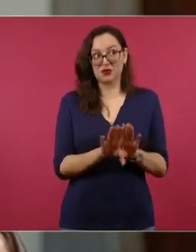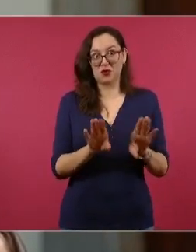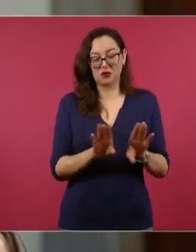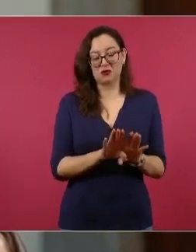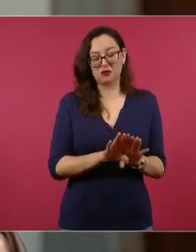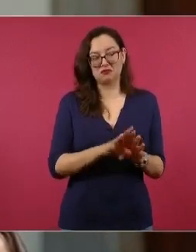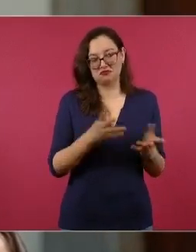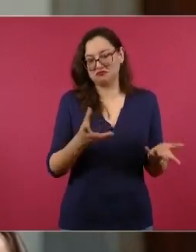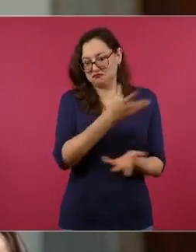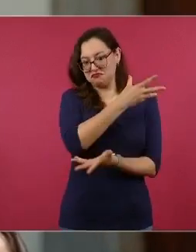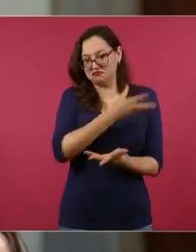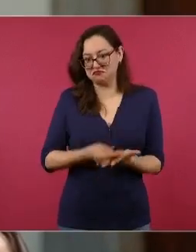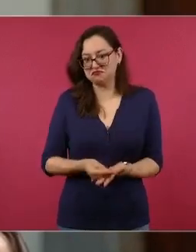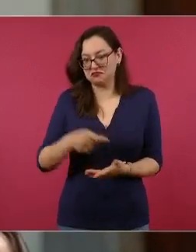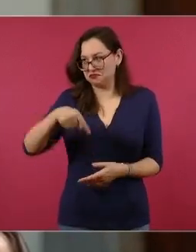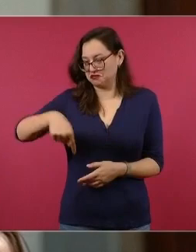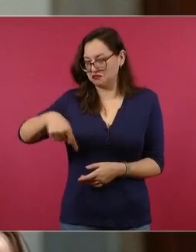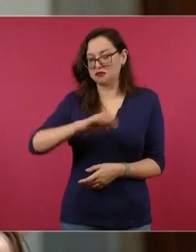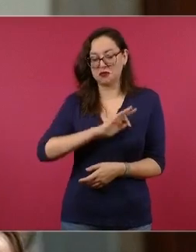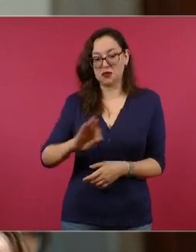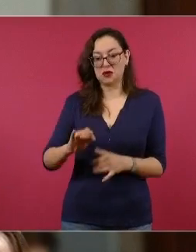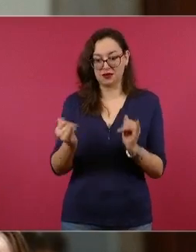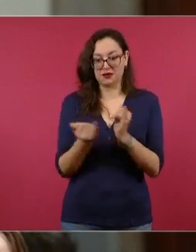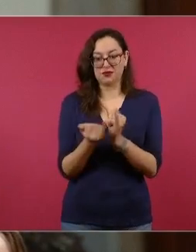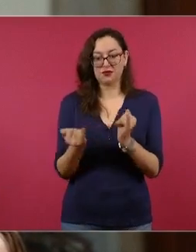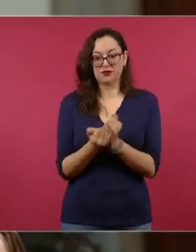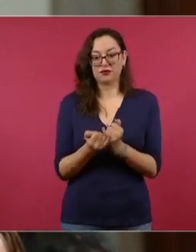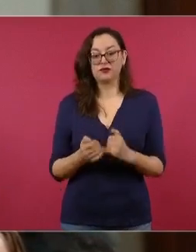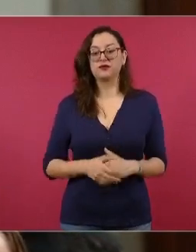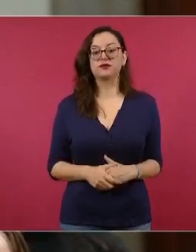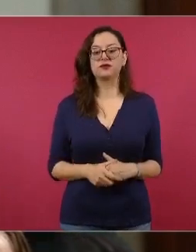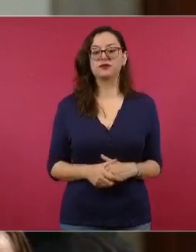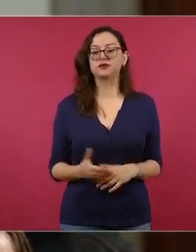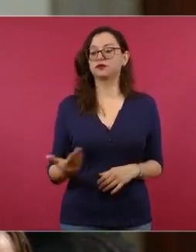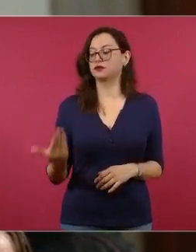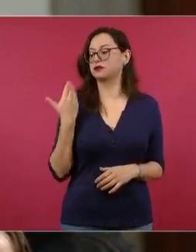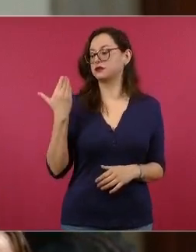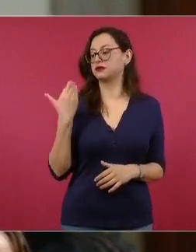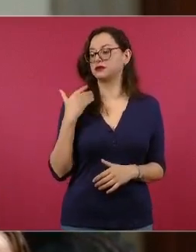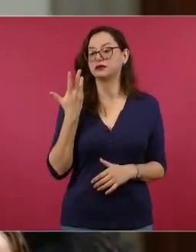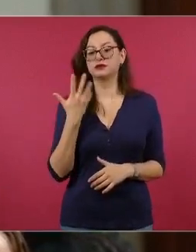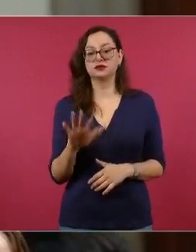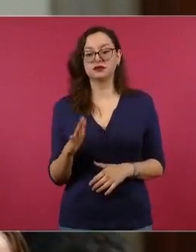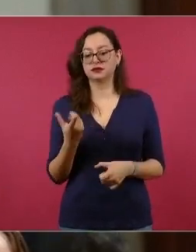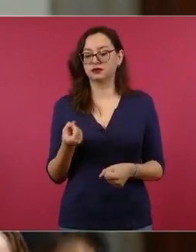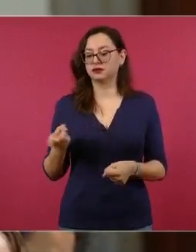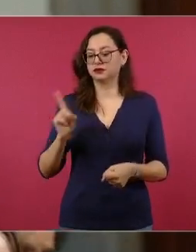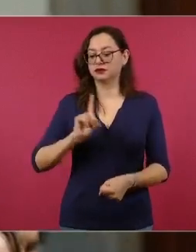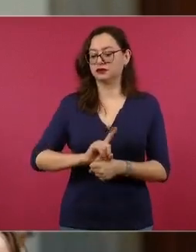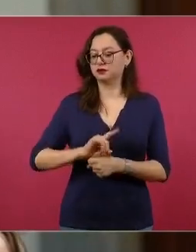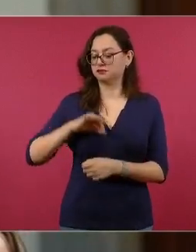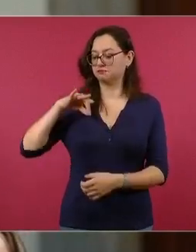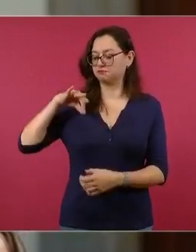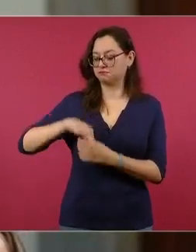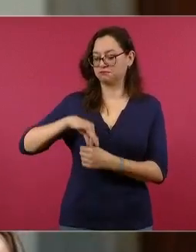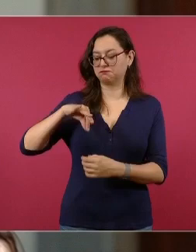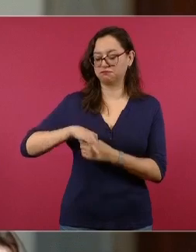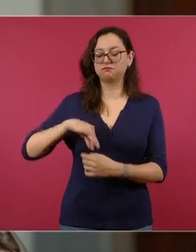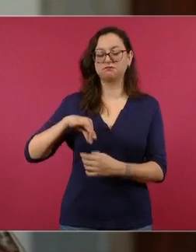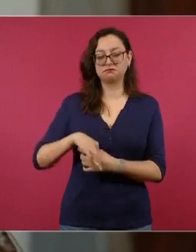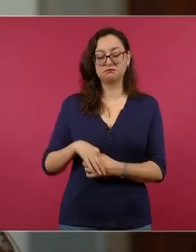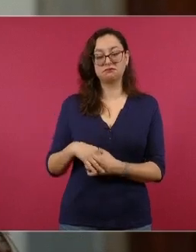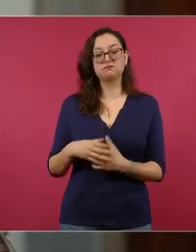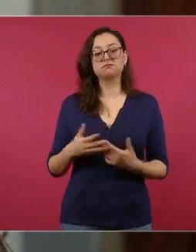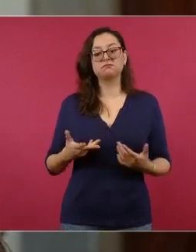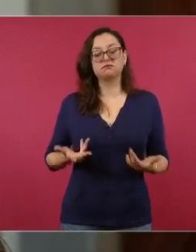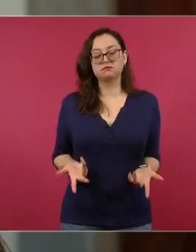sí. Señor presidente, acaba de pasar el proceso electoral hace 10 días y es un tema interesante